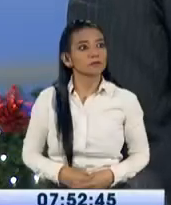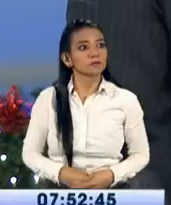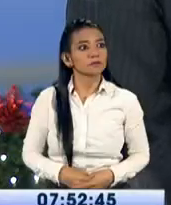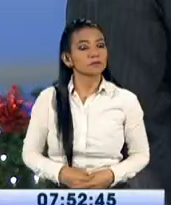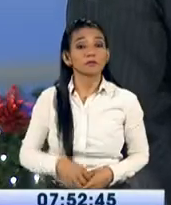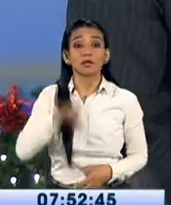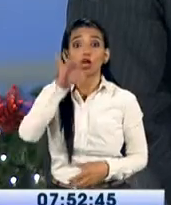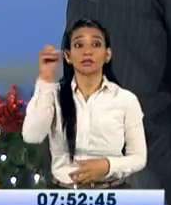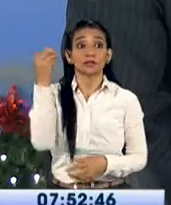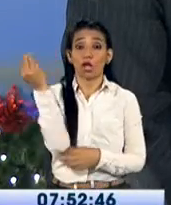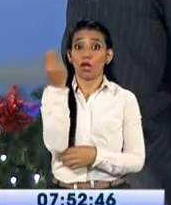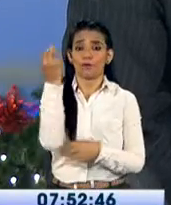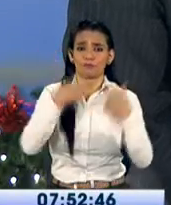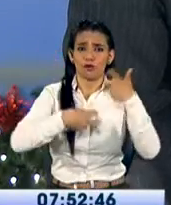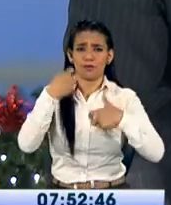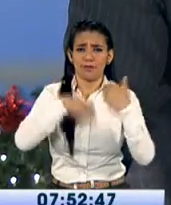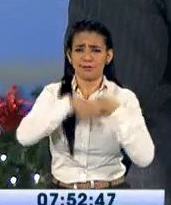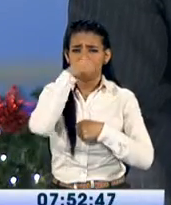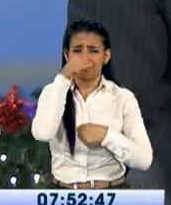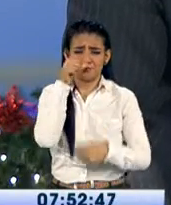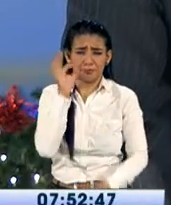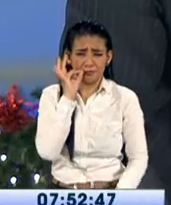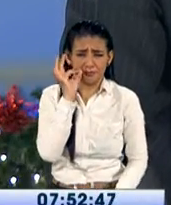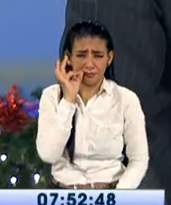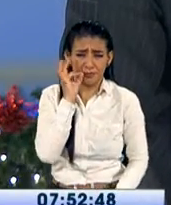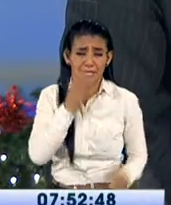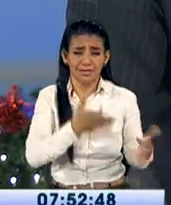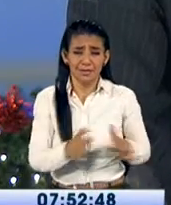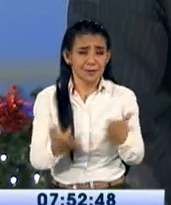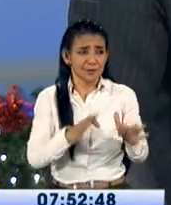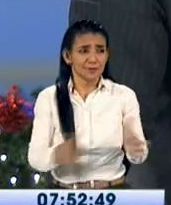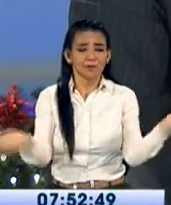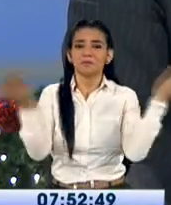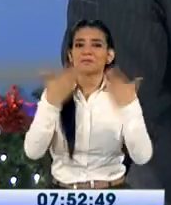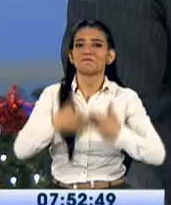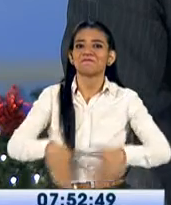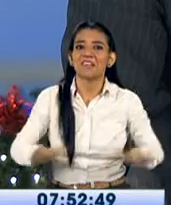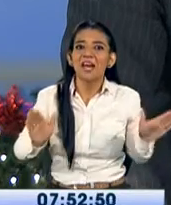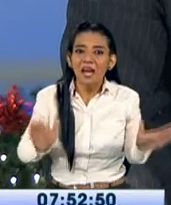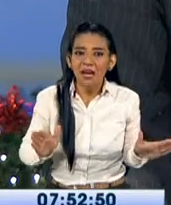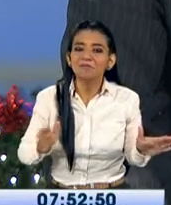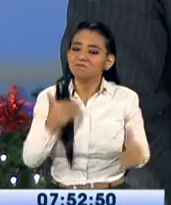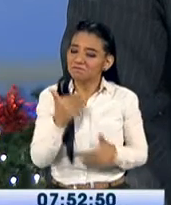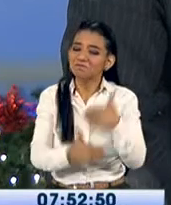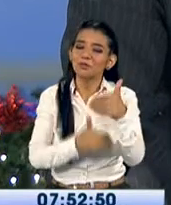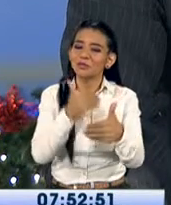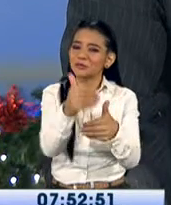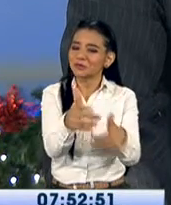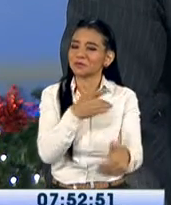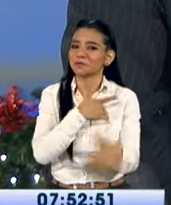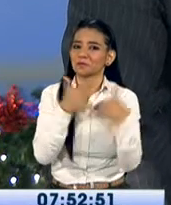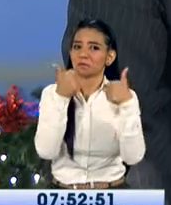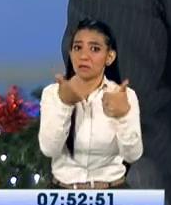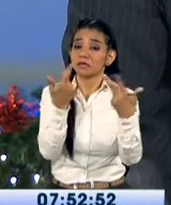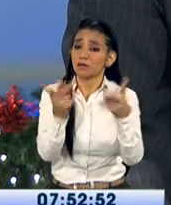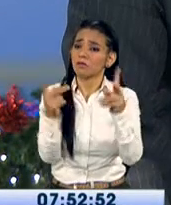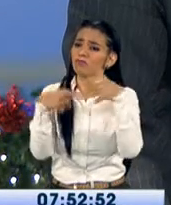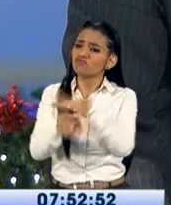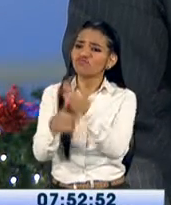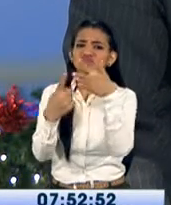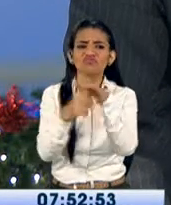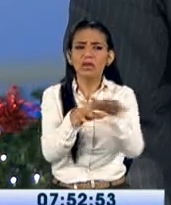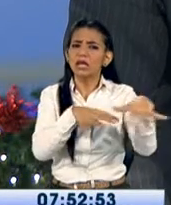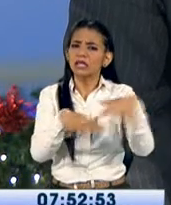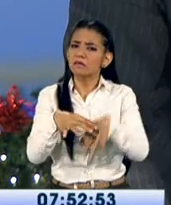y 80 jóvenes que tenían problemas de adicción a las drogas concluyeron con una importante fase en su proceso de recuperación y de reinserción a sus actividades